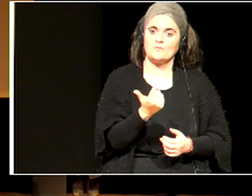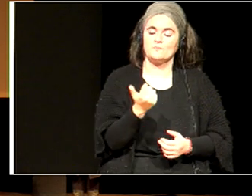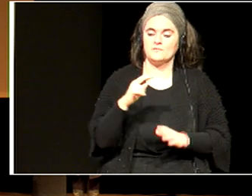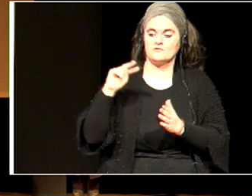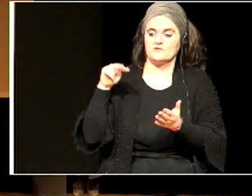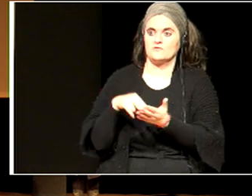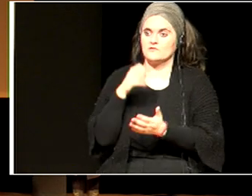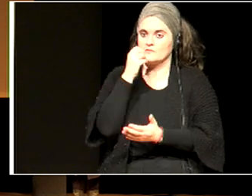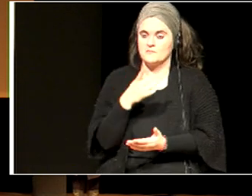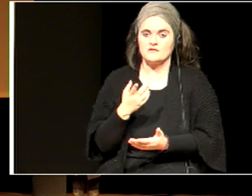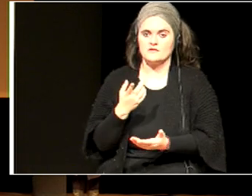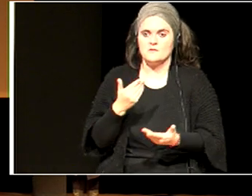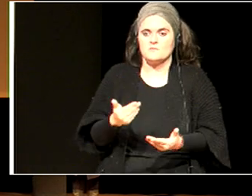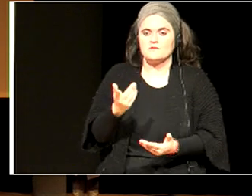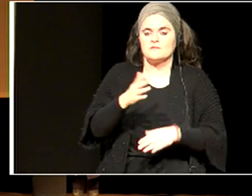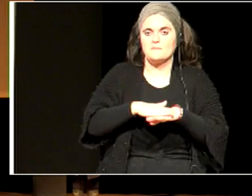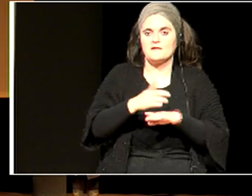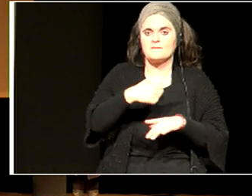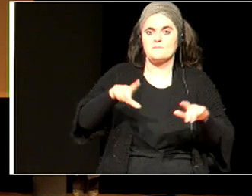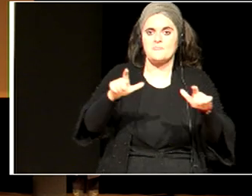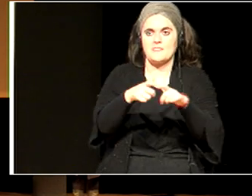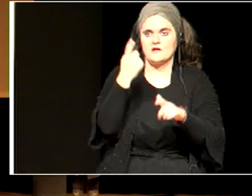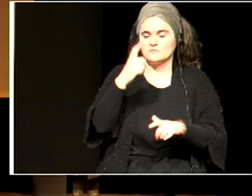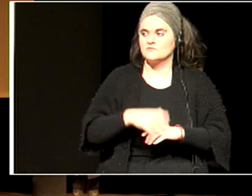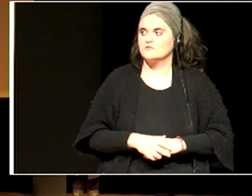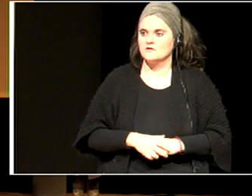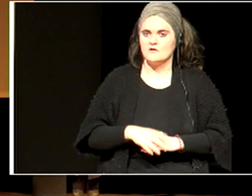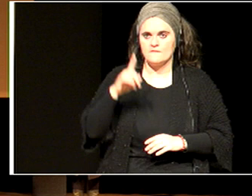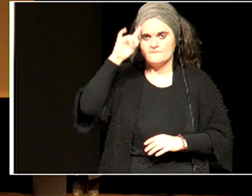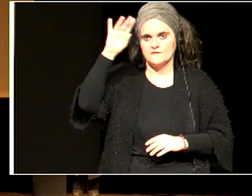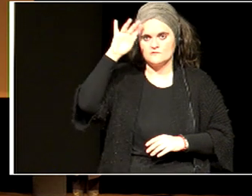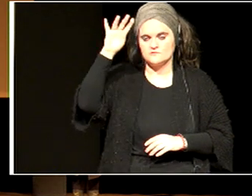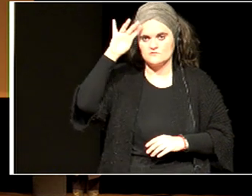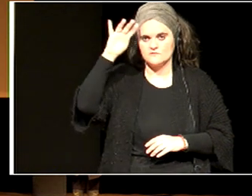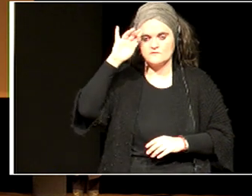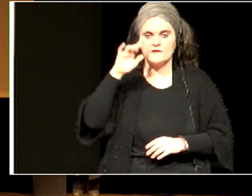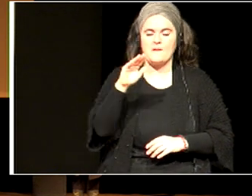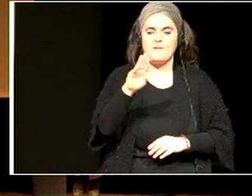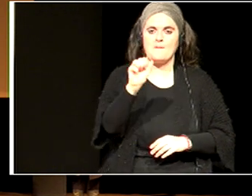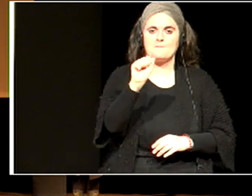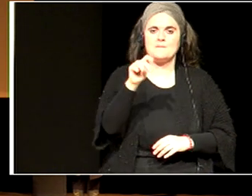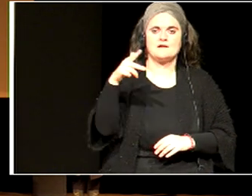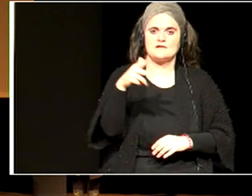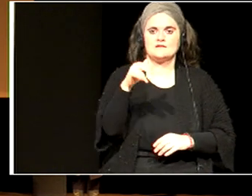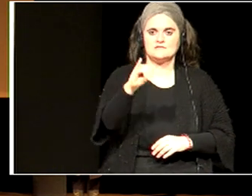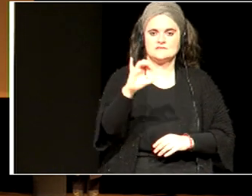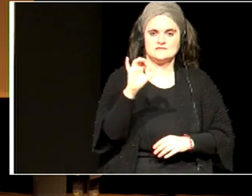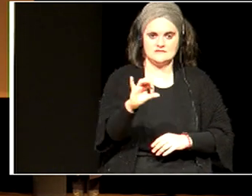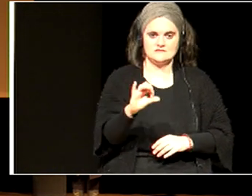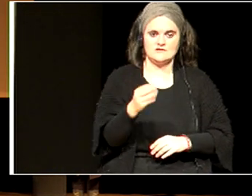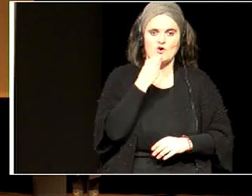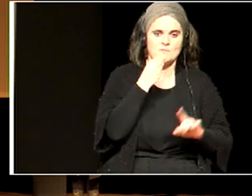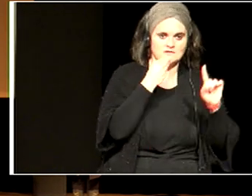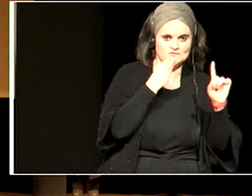es fundamental tener la filosofía del parchís cuentas una comenzó una cuentas 20